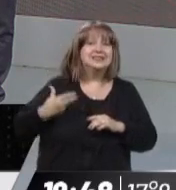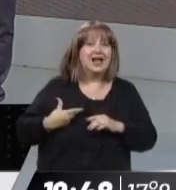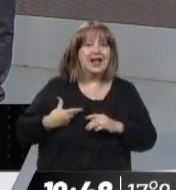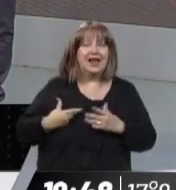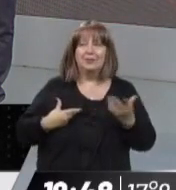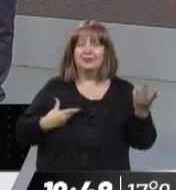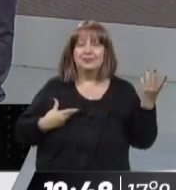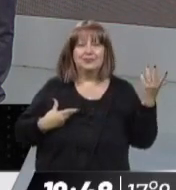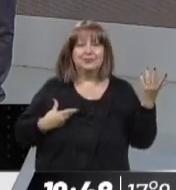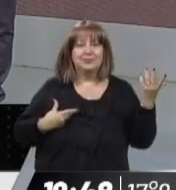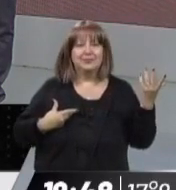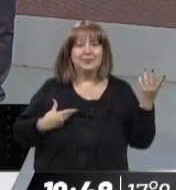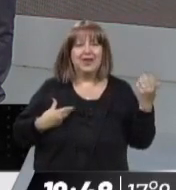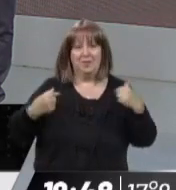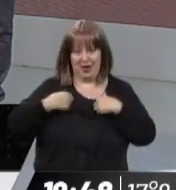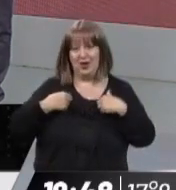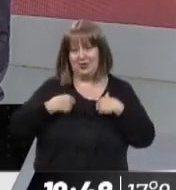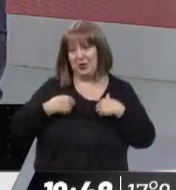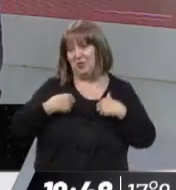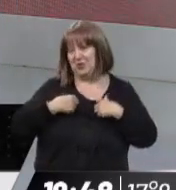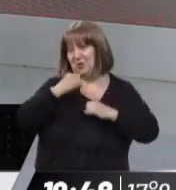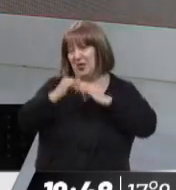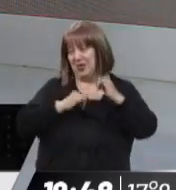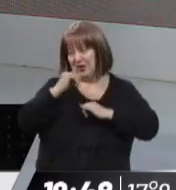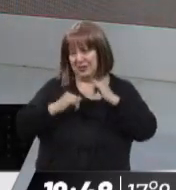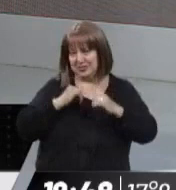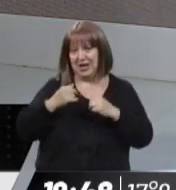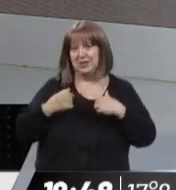algunas anécdotas, pero estoy yo. Viene a mirar.